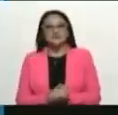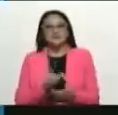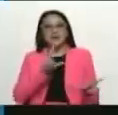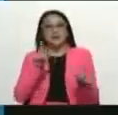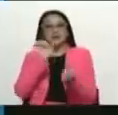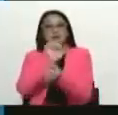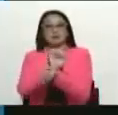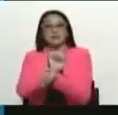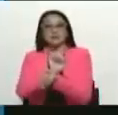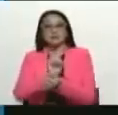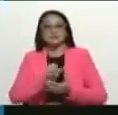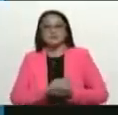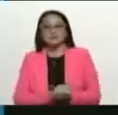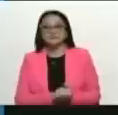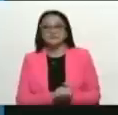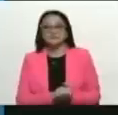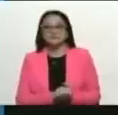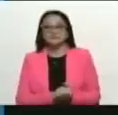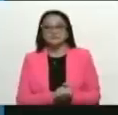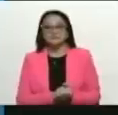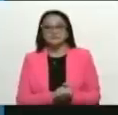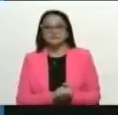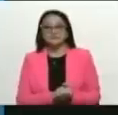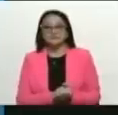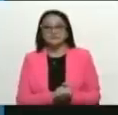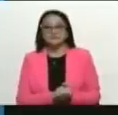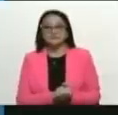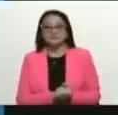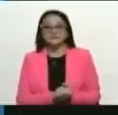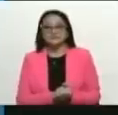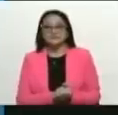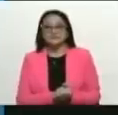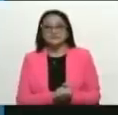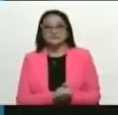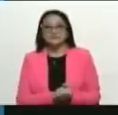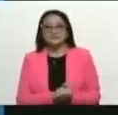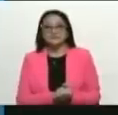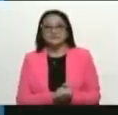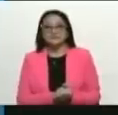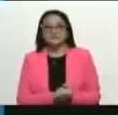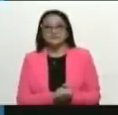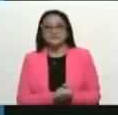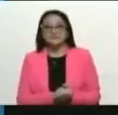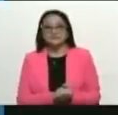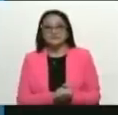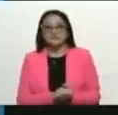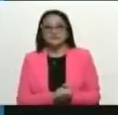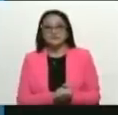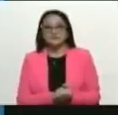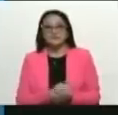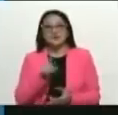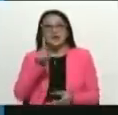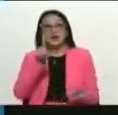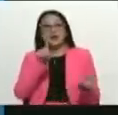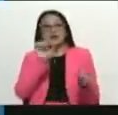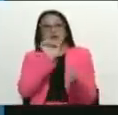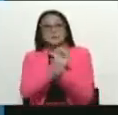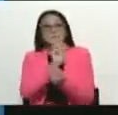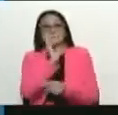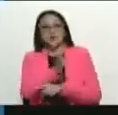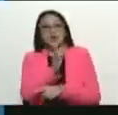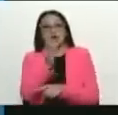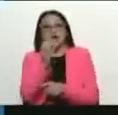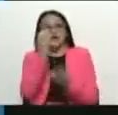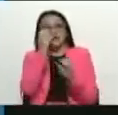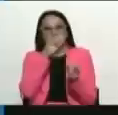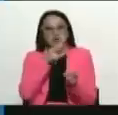detenido, se encuentra detenido, ahí está, este criminal. va a ser imputado por los delitos de